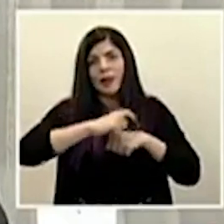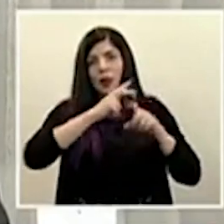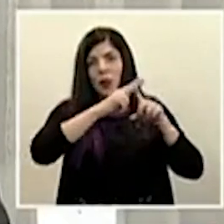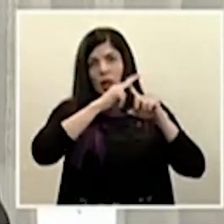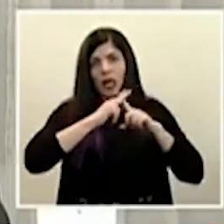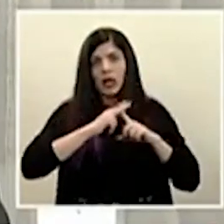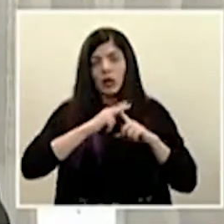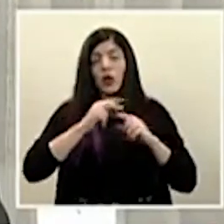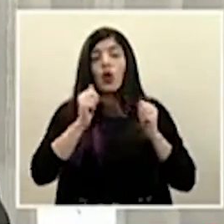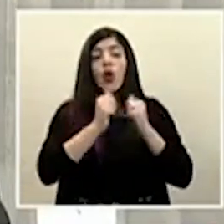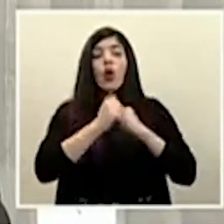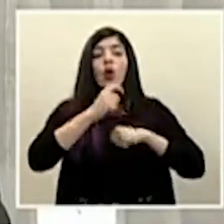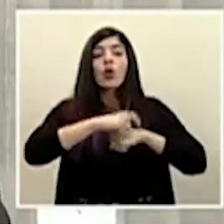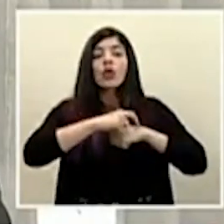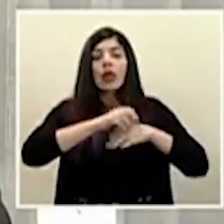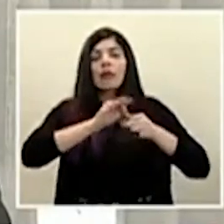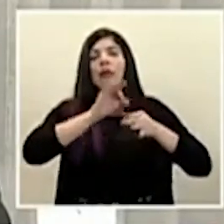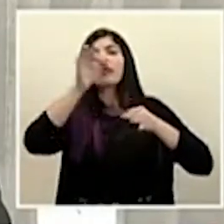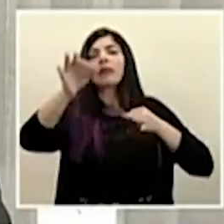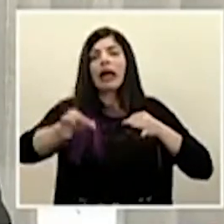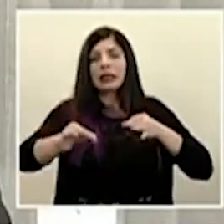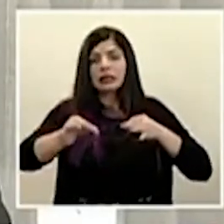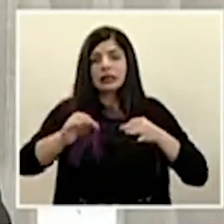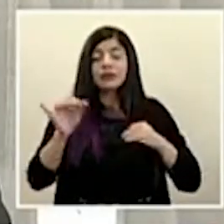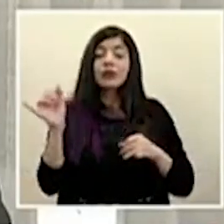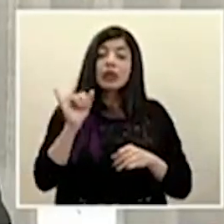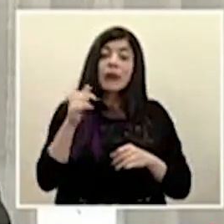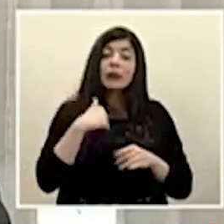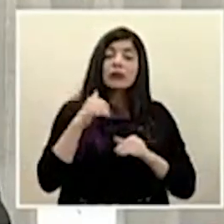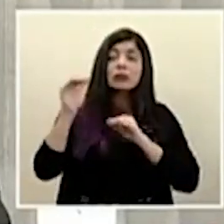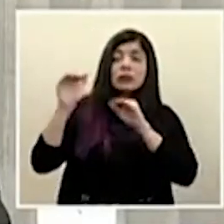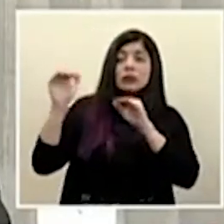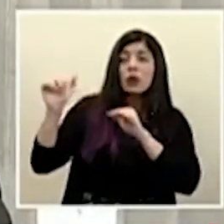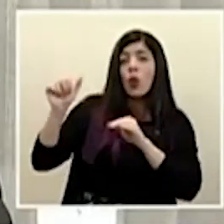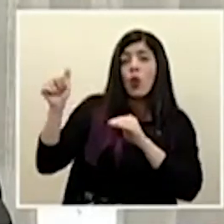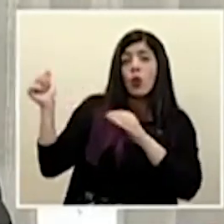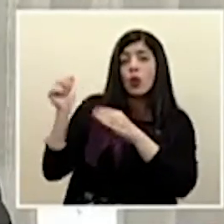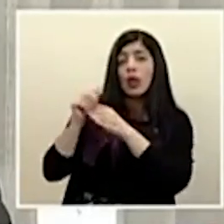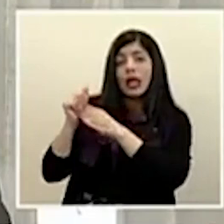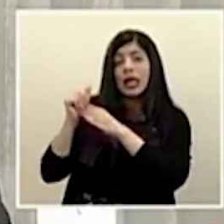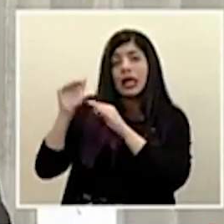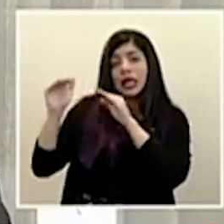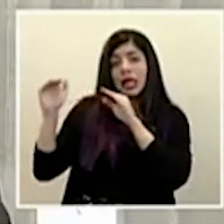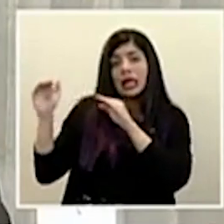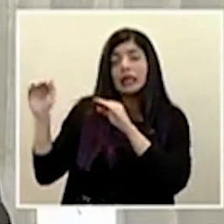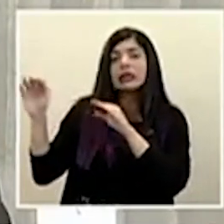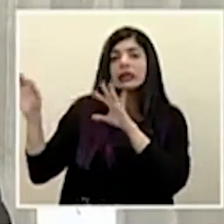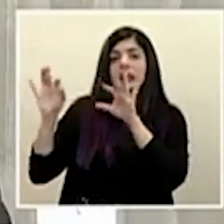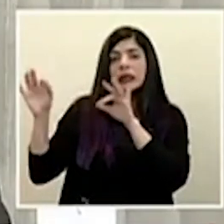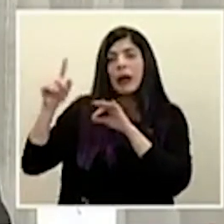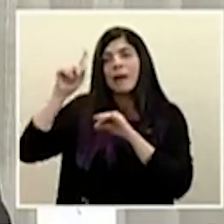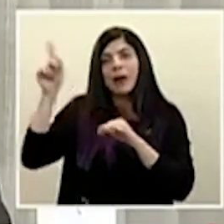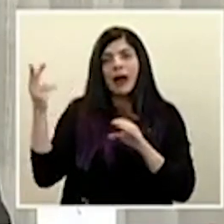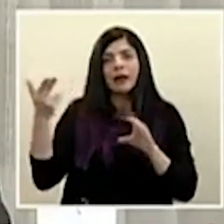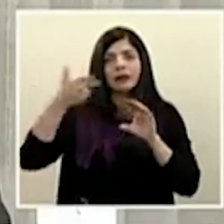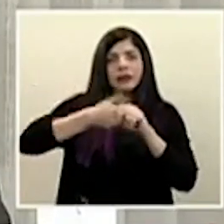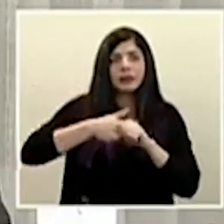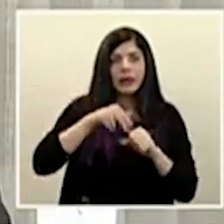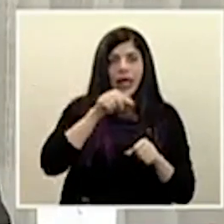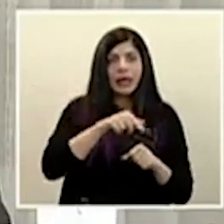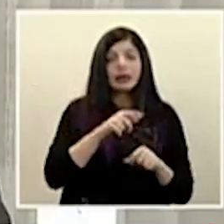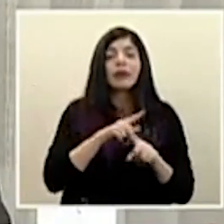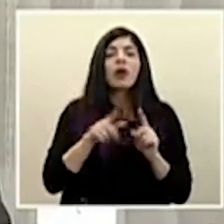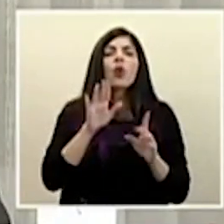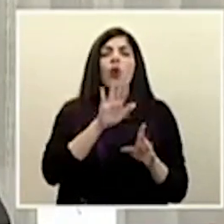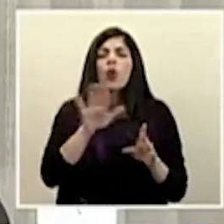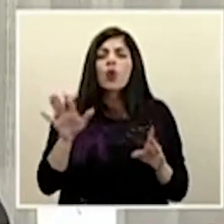y que sea un plazo amplio. Y he llamado a otros líderes a unirse a esta petición, pero eso es lo que tiene